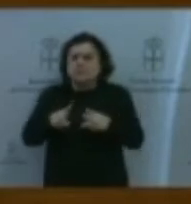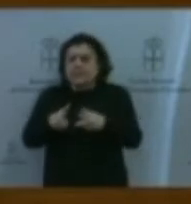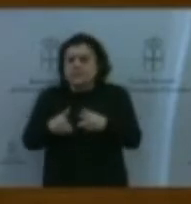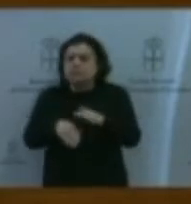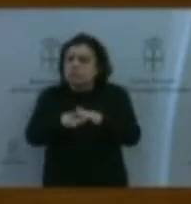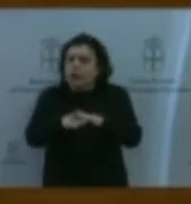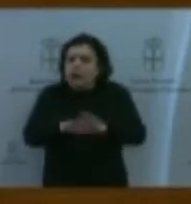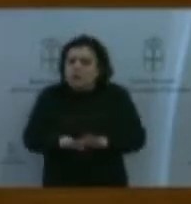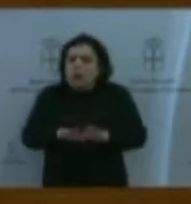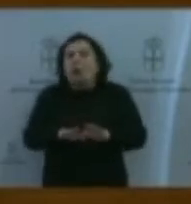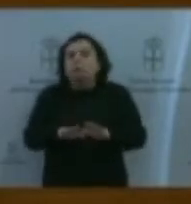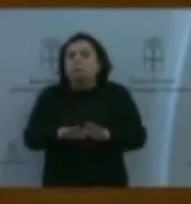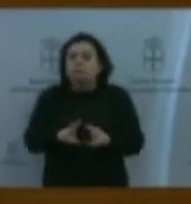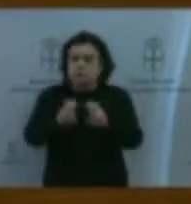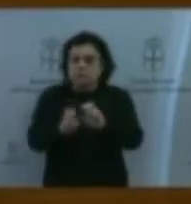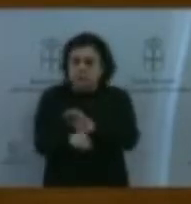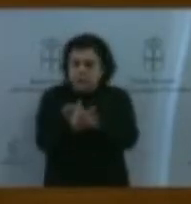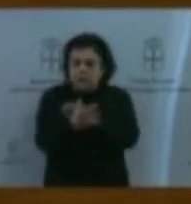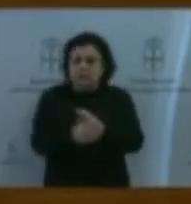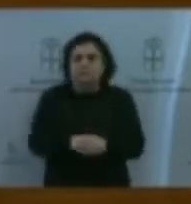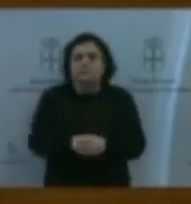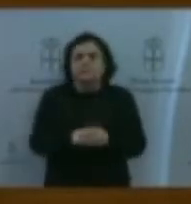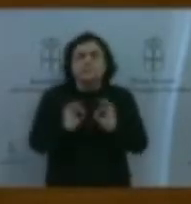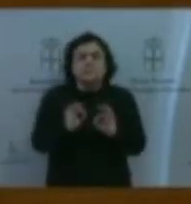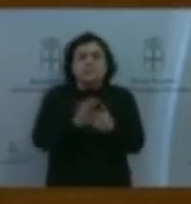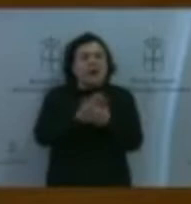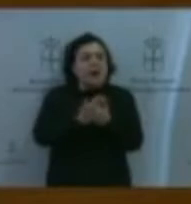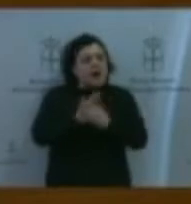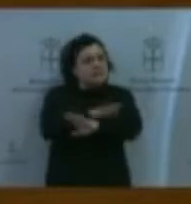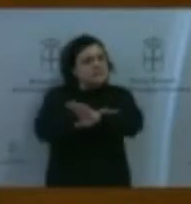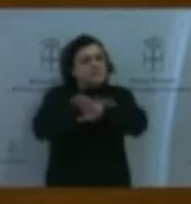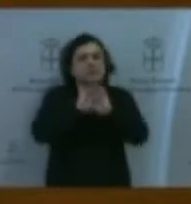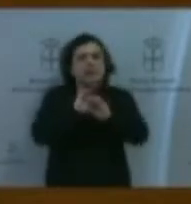Esa es la estela estatal. Un acuerdo de fondo y no de forma.